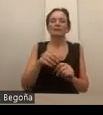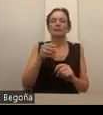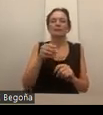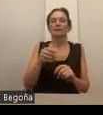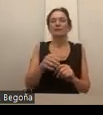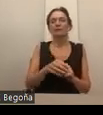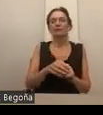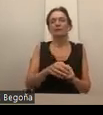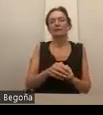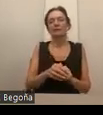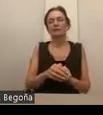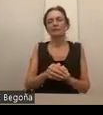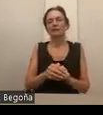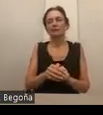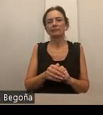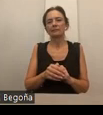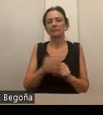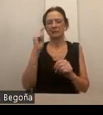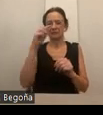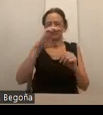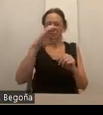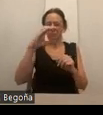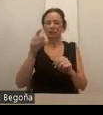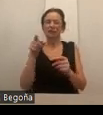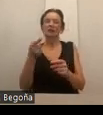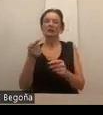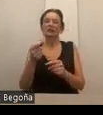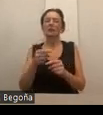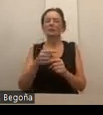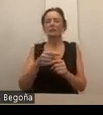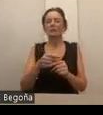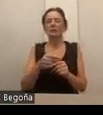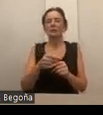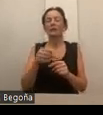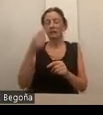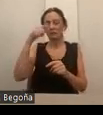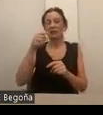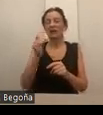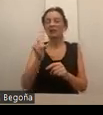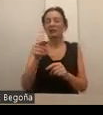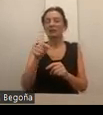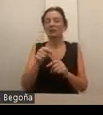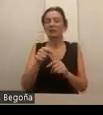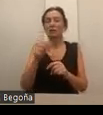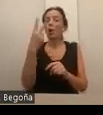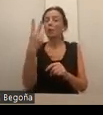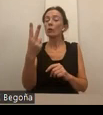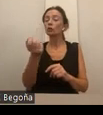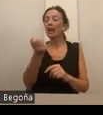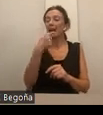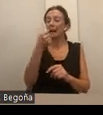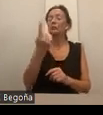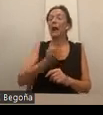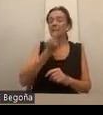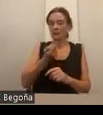jara, tienen un efecto antioxidante muy importante. La dosis, como bien sabéis, son 2 cápsulas al día con un poco de líquido.